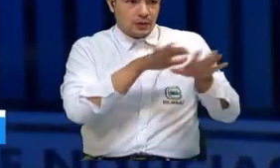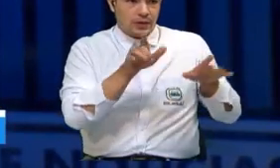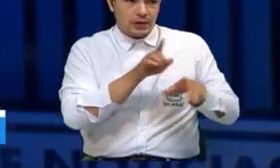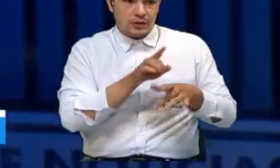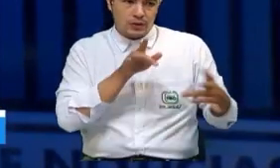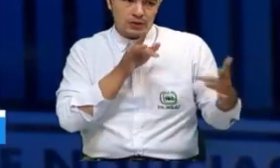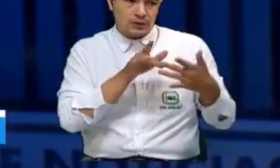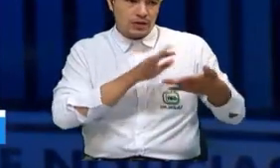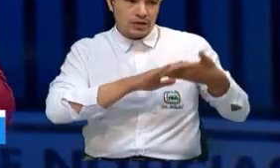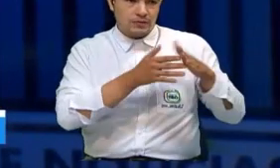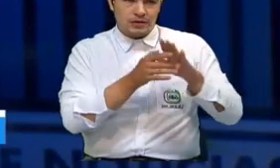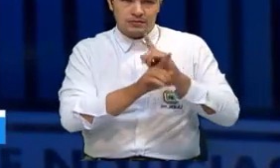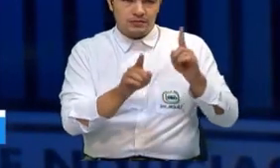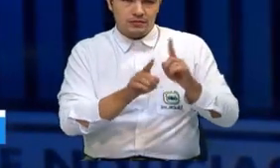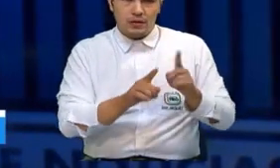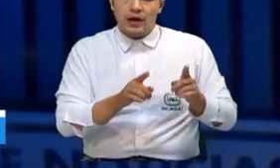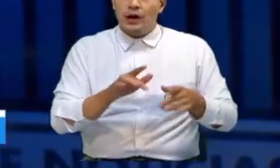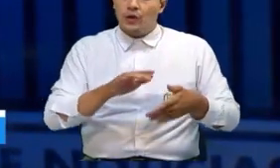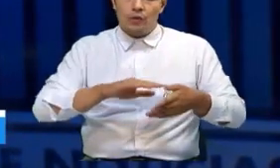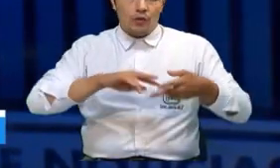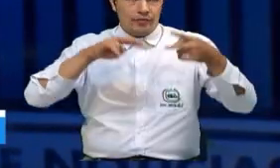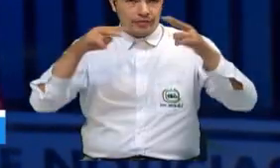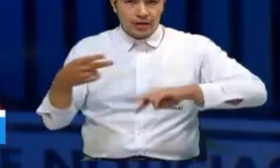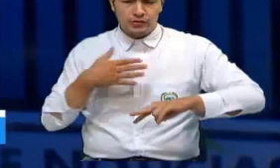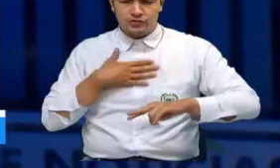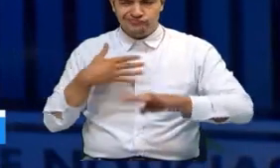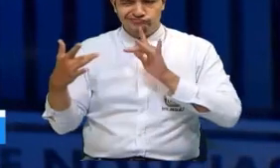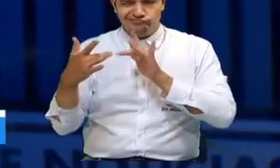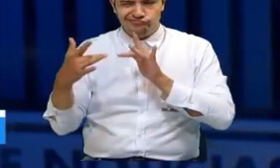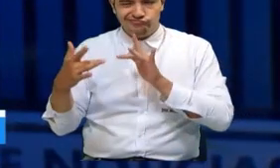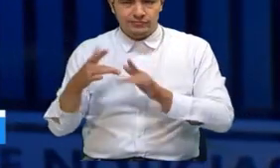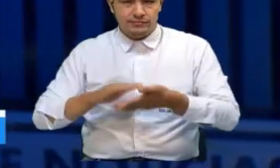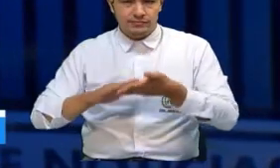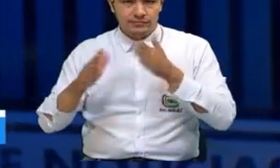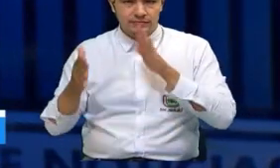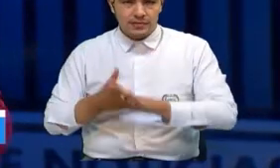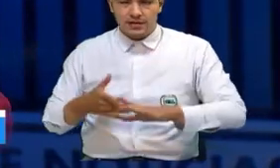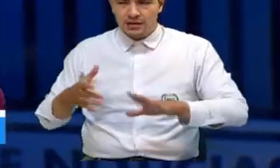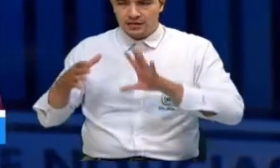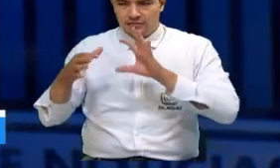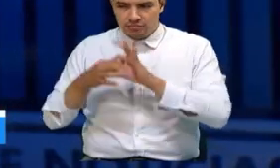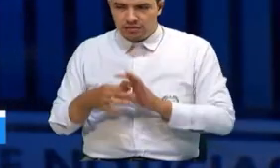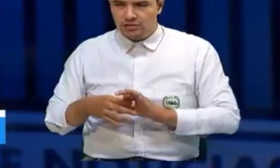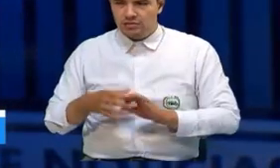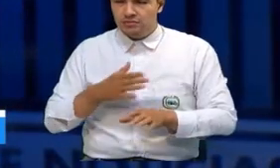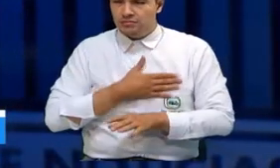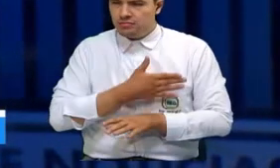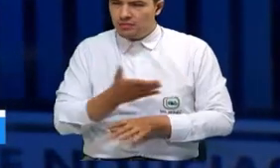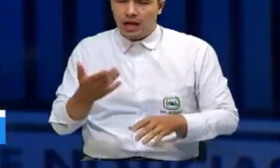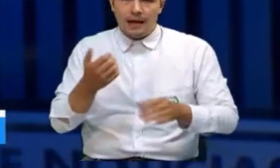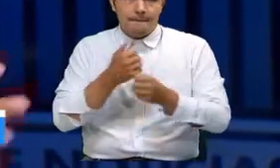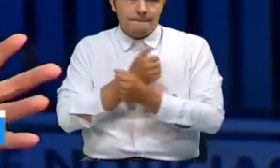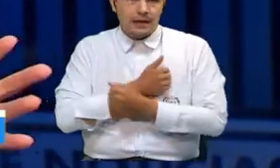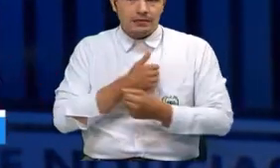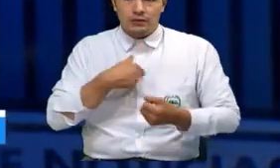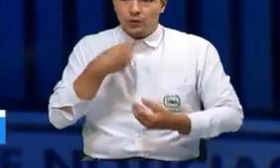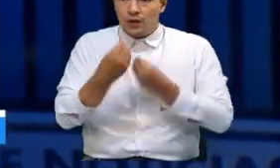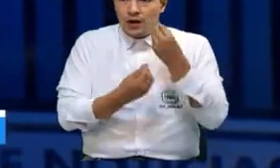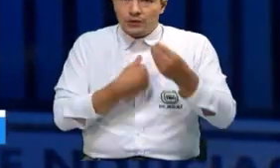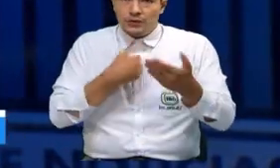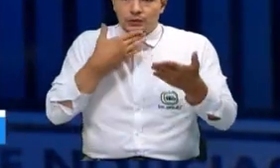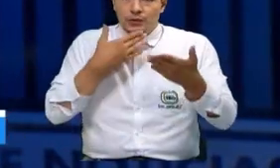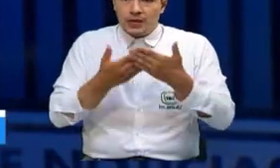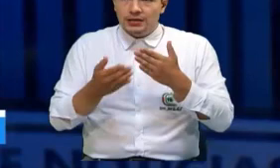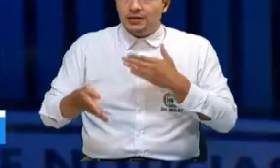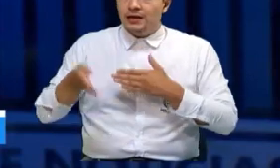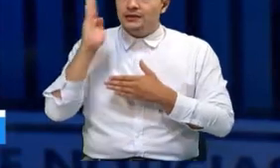la comunidad, sino no, al contrario. Completamente cerca a la comunidad, completamente altruista, amante de lo que hago y pues nada, darle gracias a